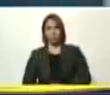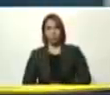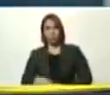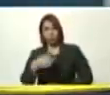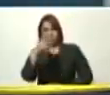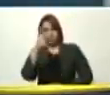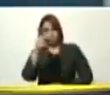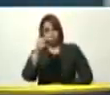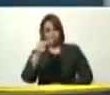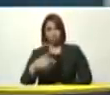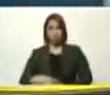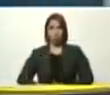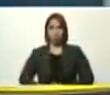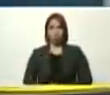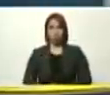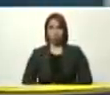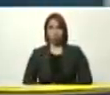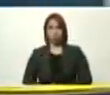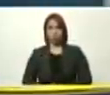compañero,